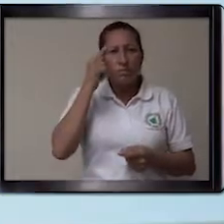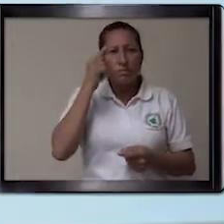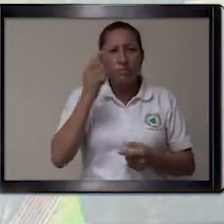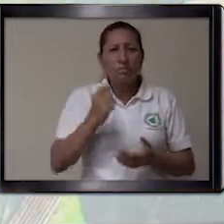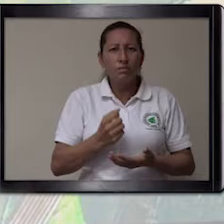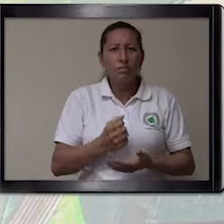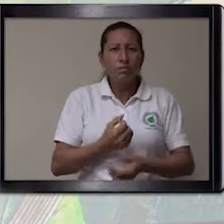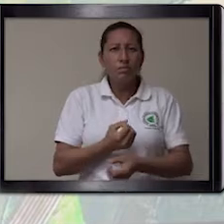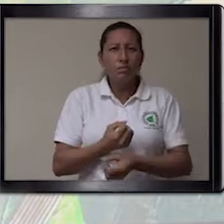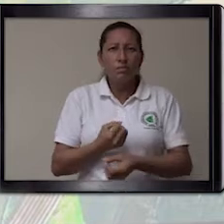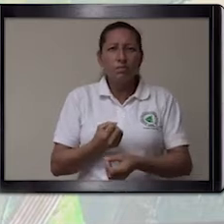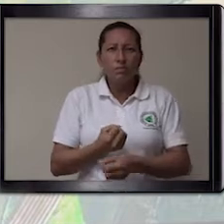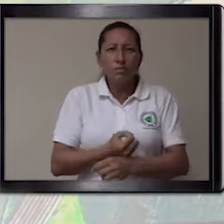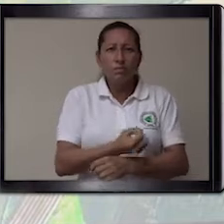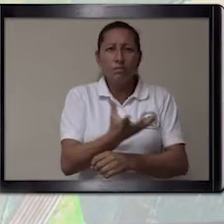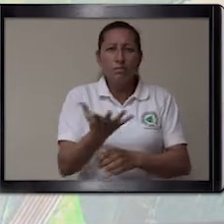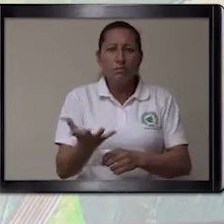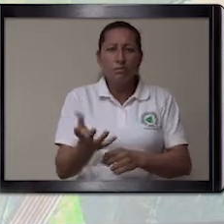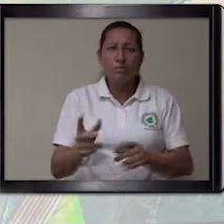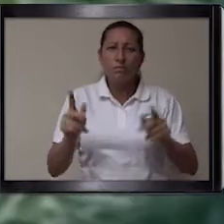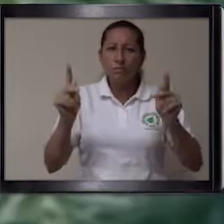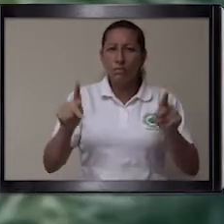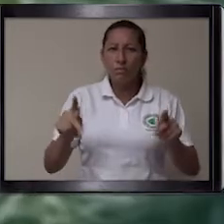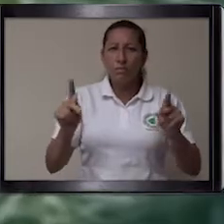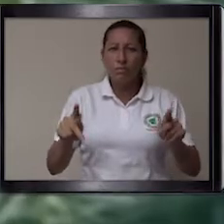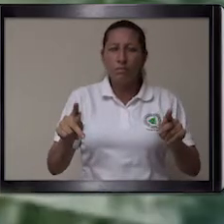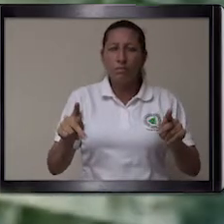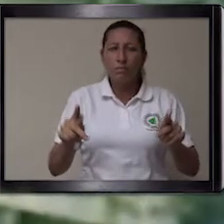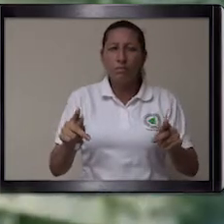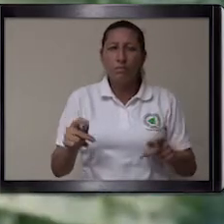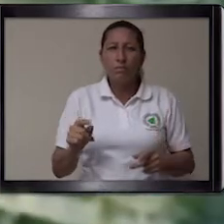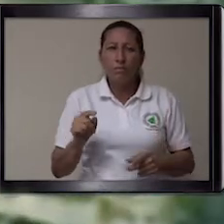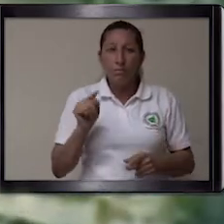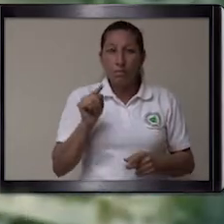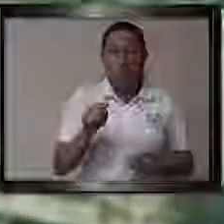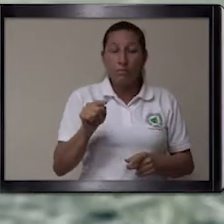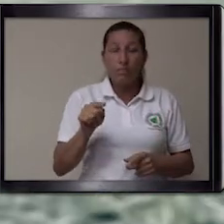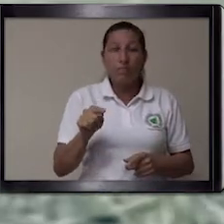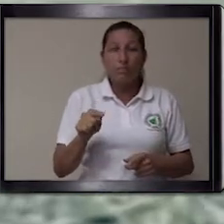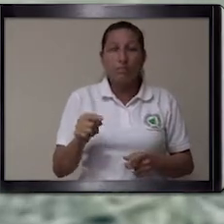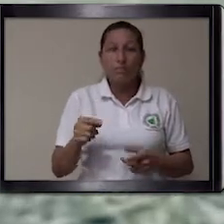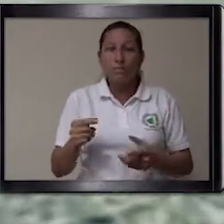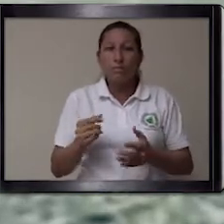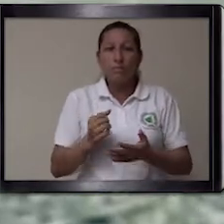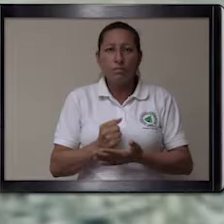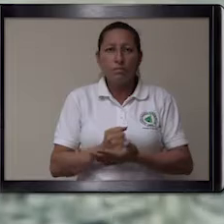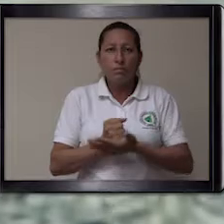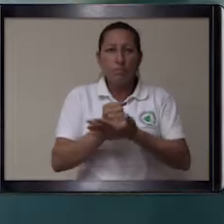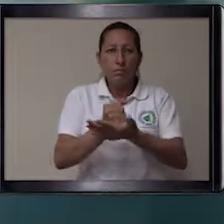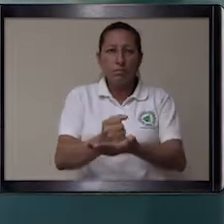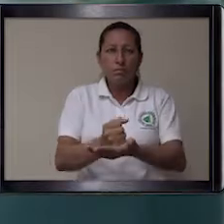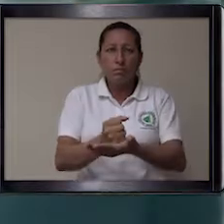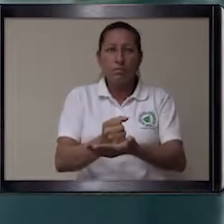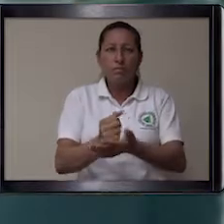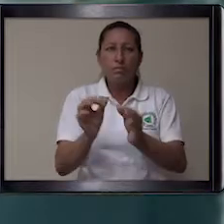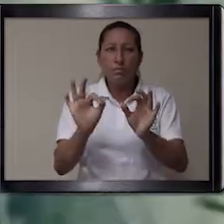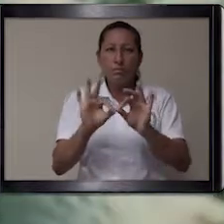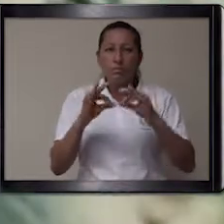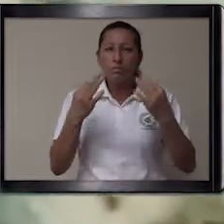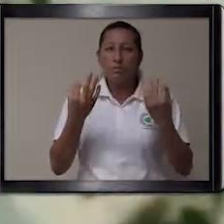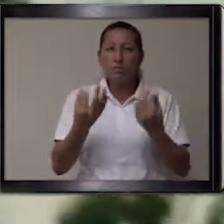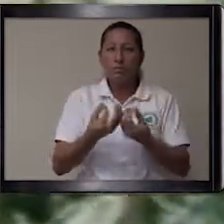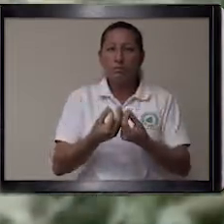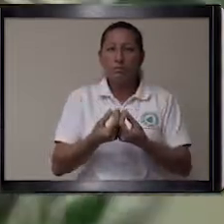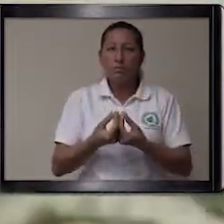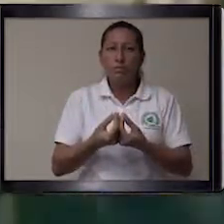cuando venía todo el material bajando, ¿verdad?, rodando rocas, fragmentos de árboles, etcétera. Todo pues venía pendiente